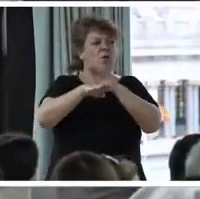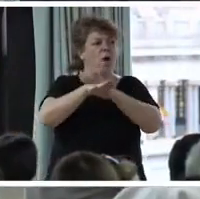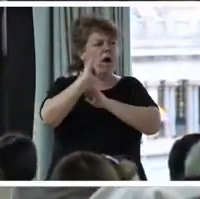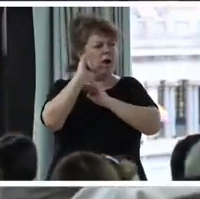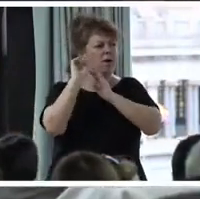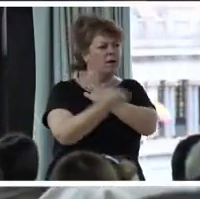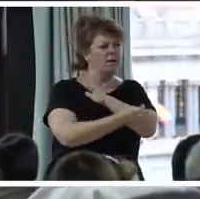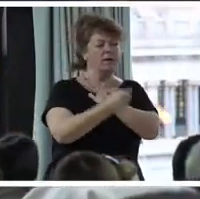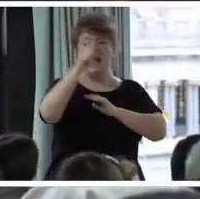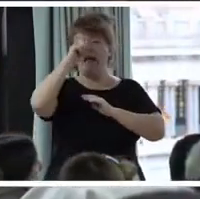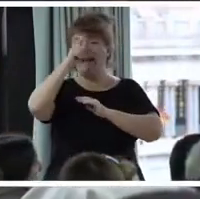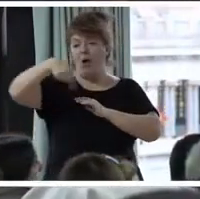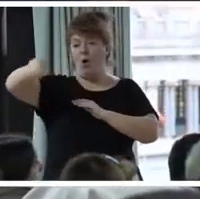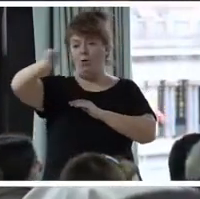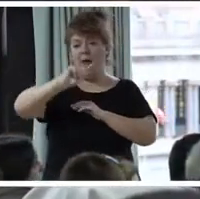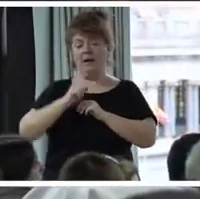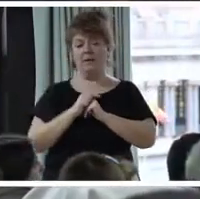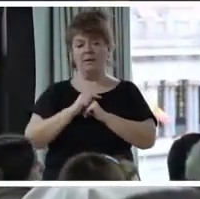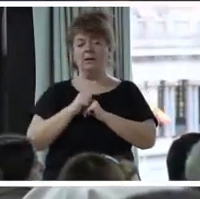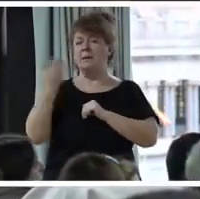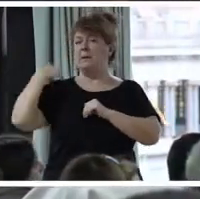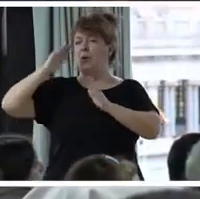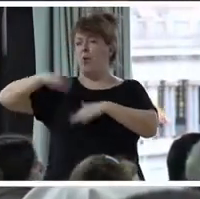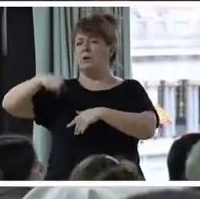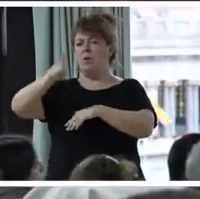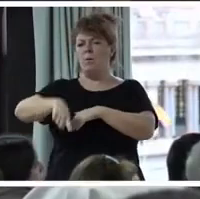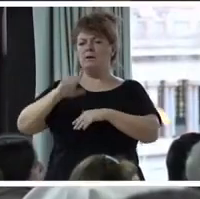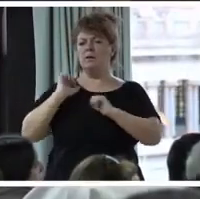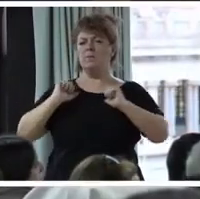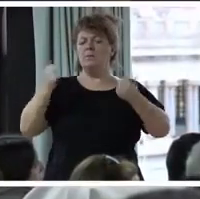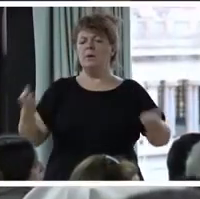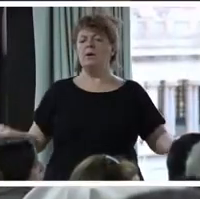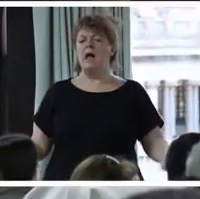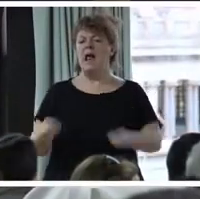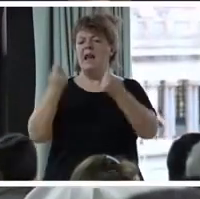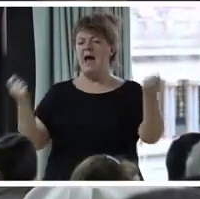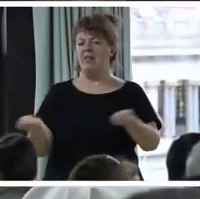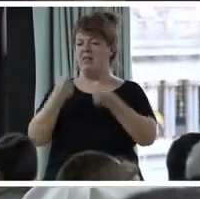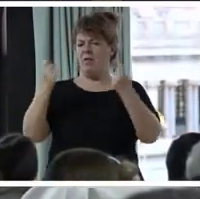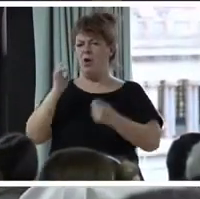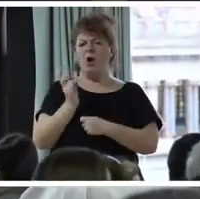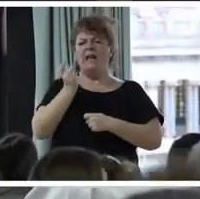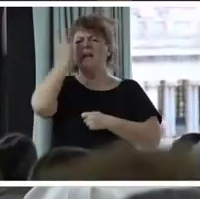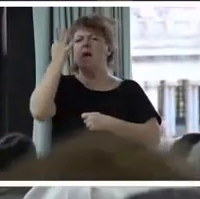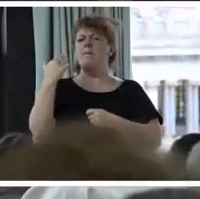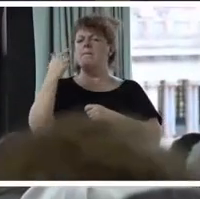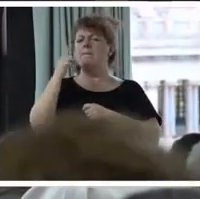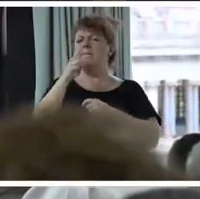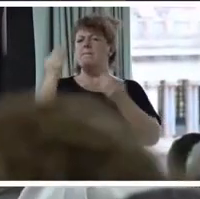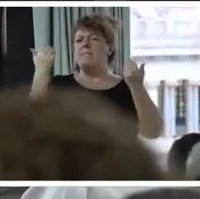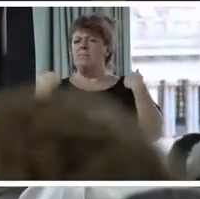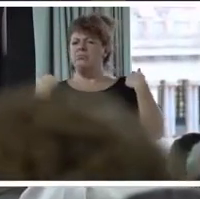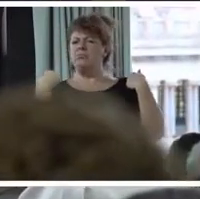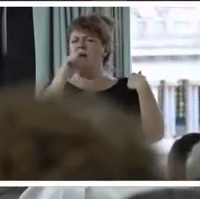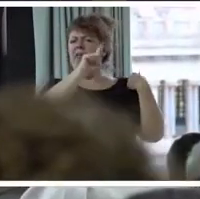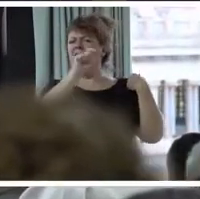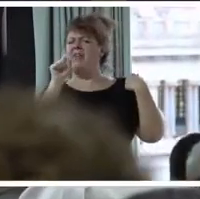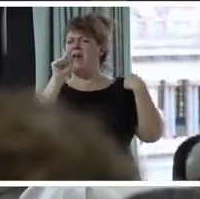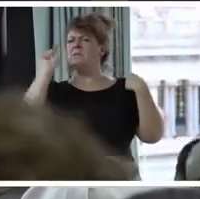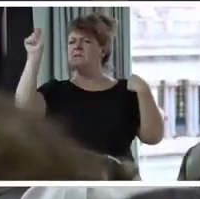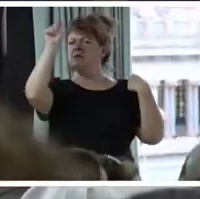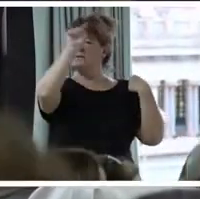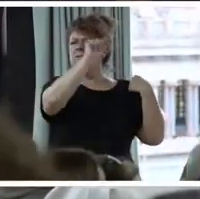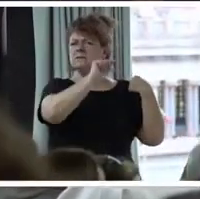gustaría recordaros que en el último mes hemos lanzado una iniciativa con más de 100 cargos públicos de